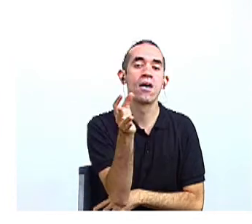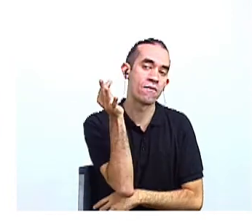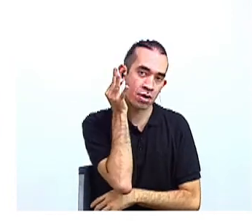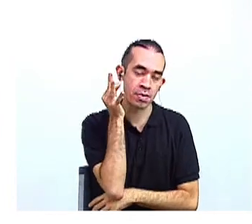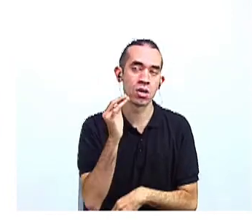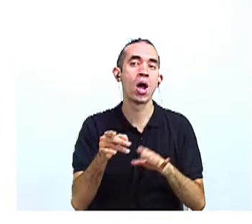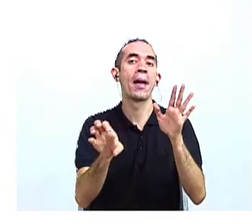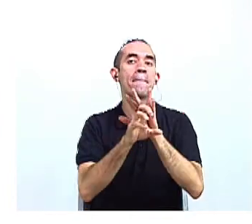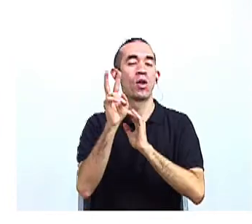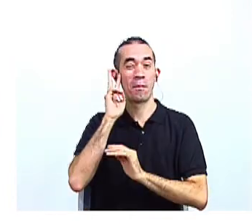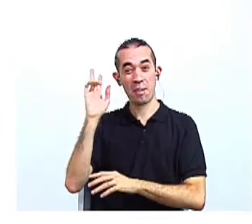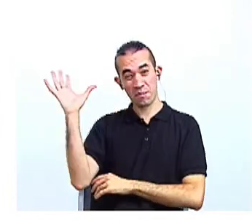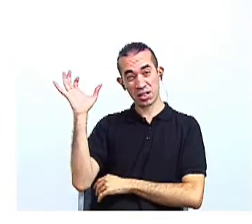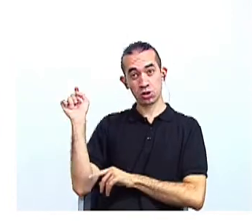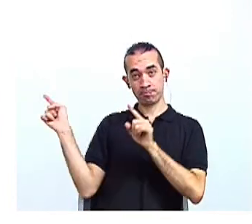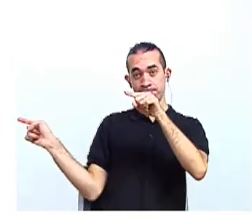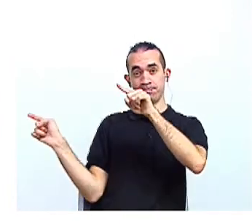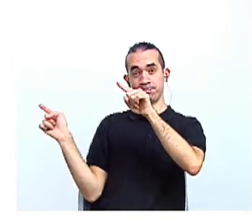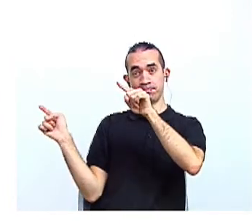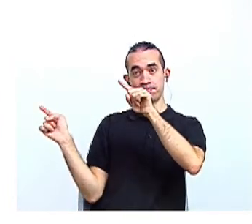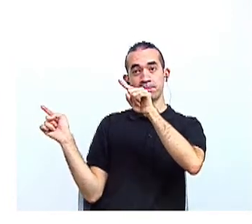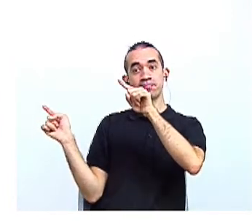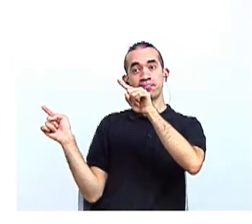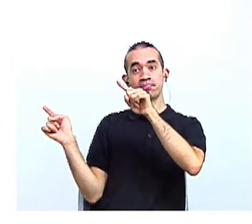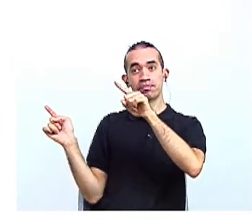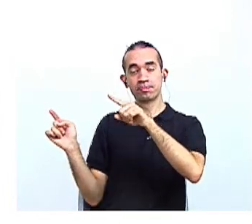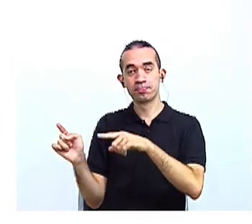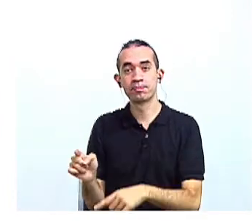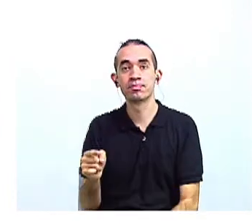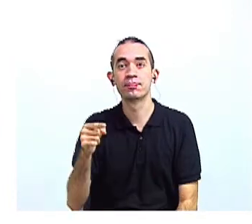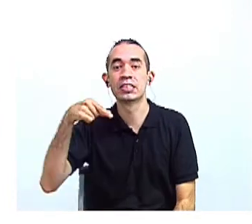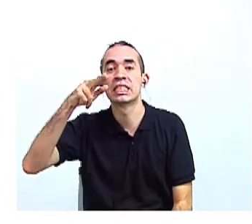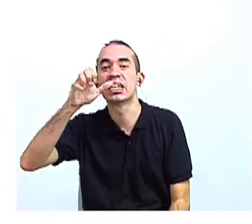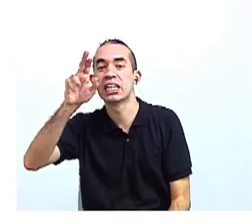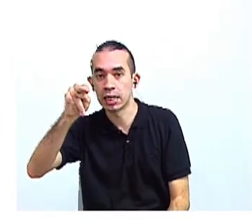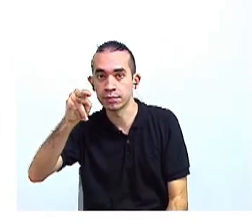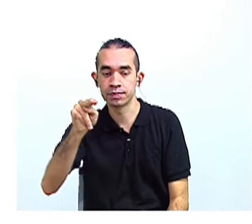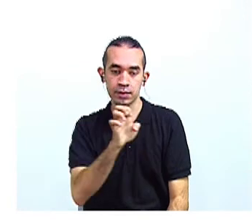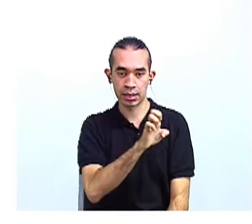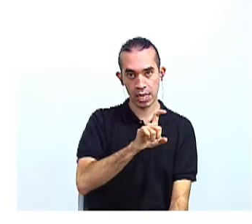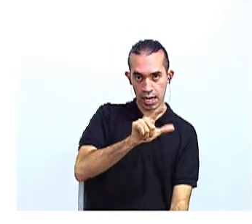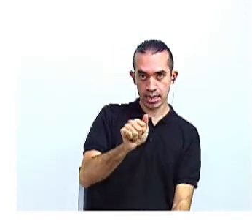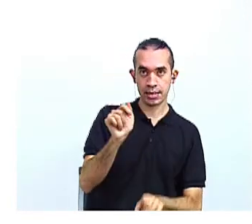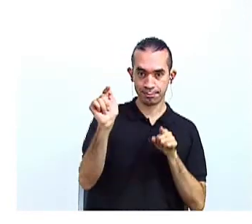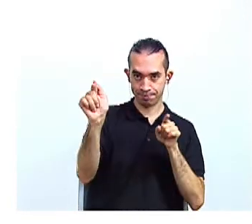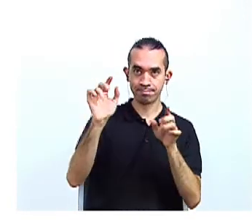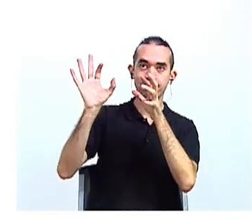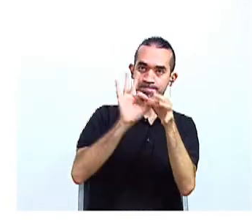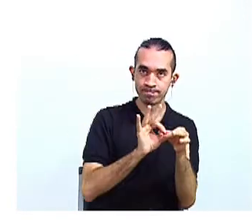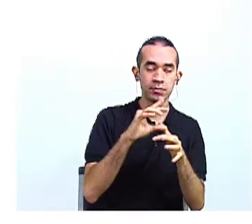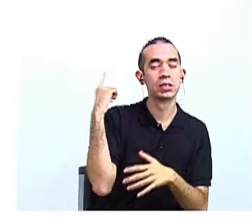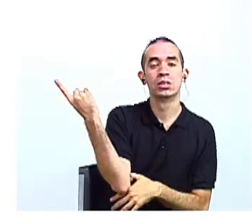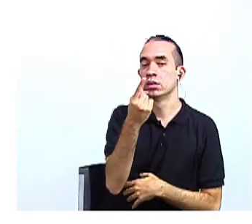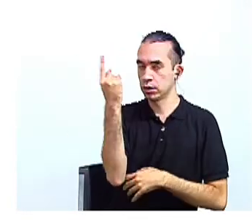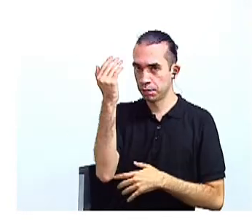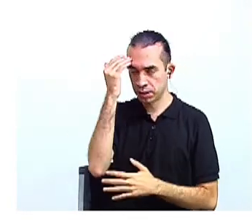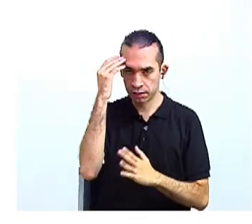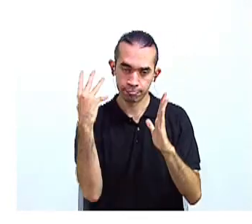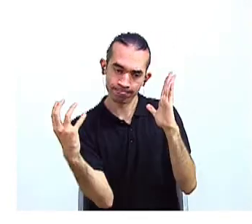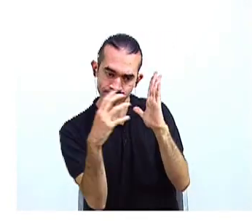como ocurre en las palabras resaltadas, quién y ella. ¿De acuerdo? Eso debemos mantenerlo siempre en nuestro